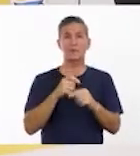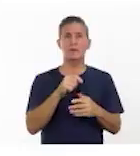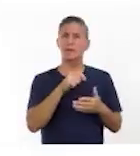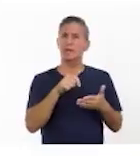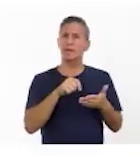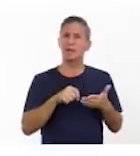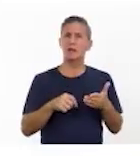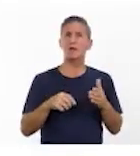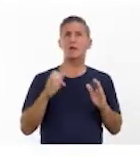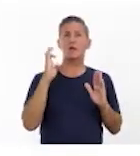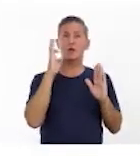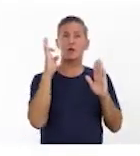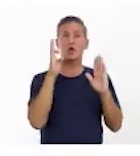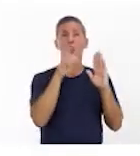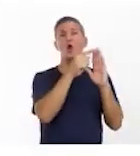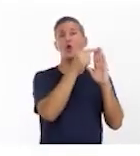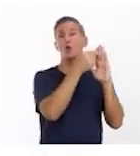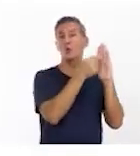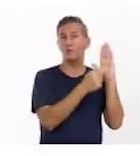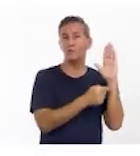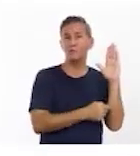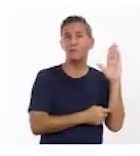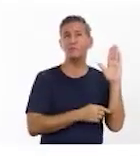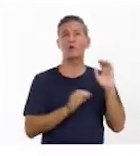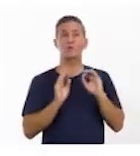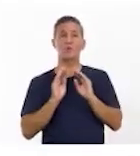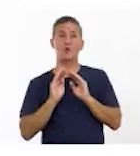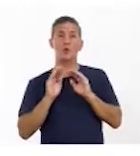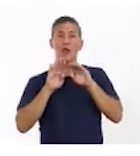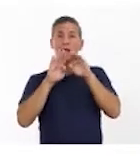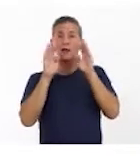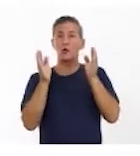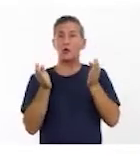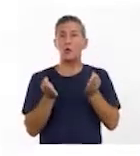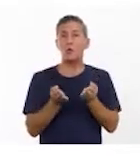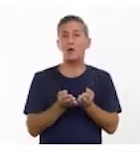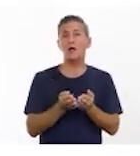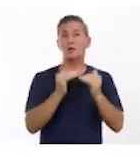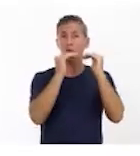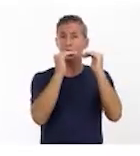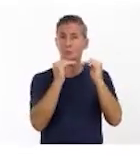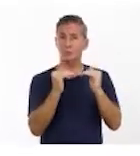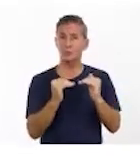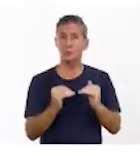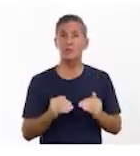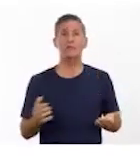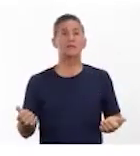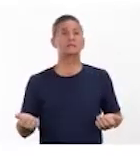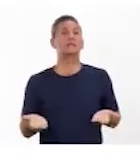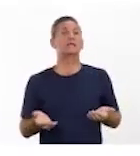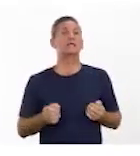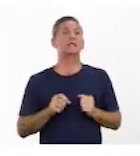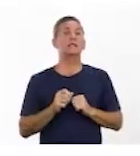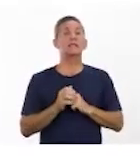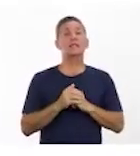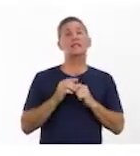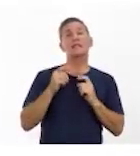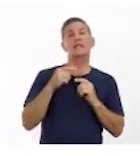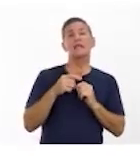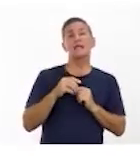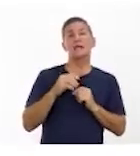fórmulas globales y estructurales semidesarrolladas y desarrolladas de los hidrocarburos y